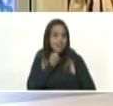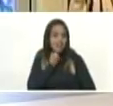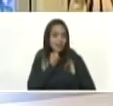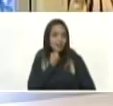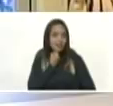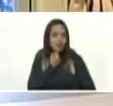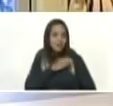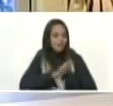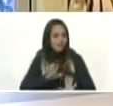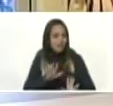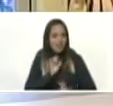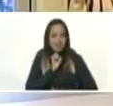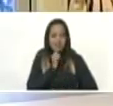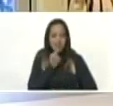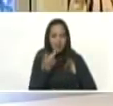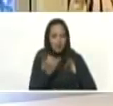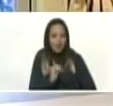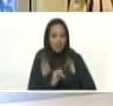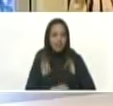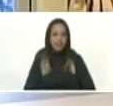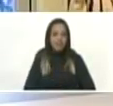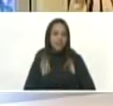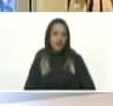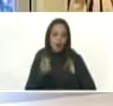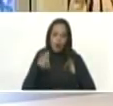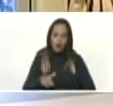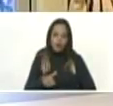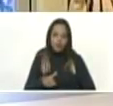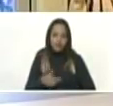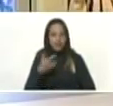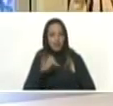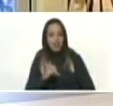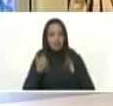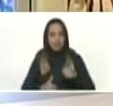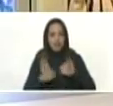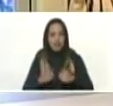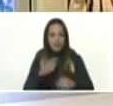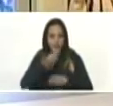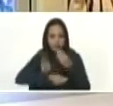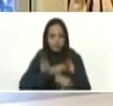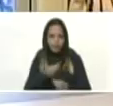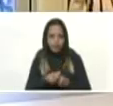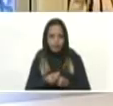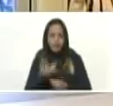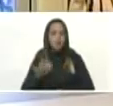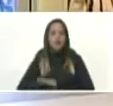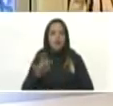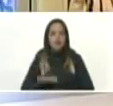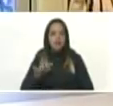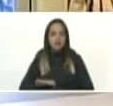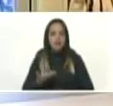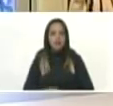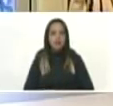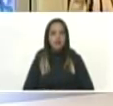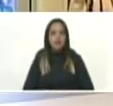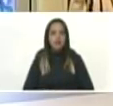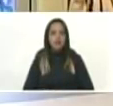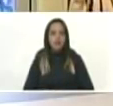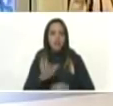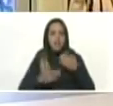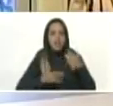lleva el programa. Hoy tenemos miércoles productivo. Muy importante. Todo lo que es la